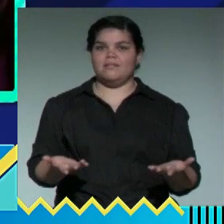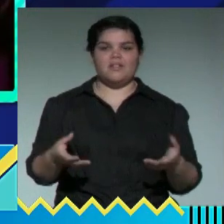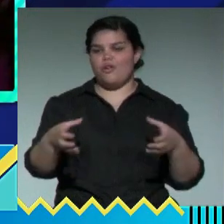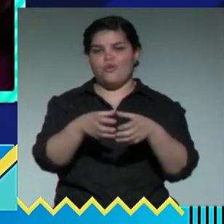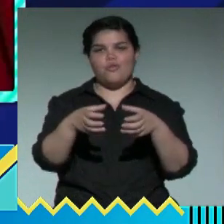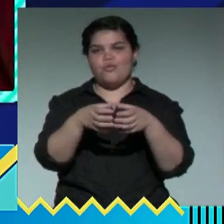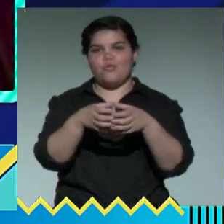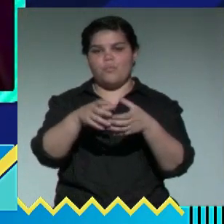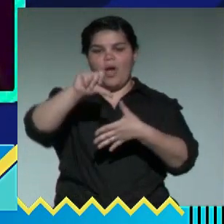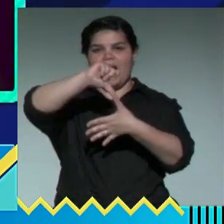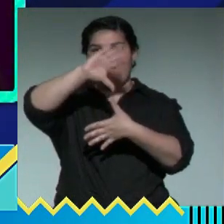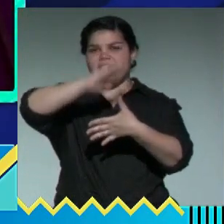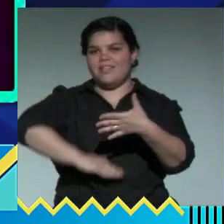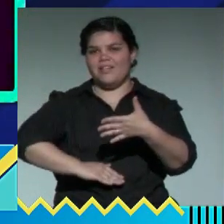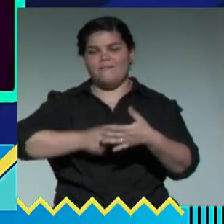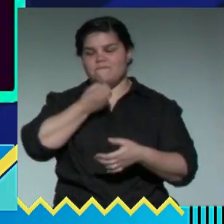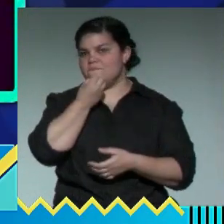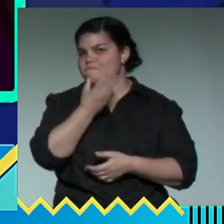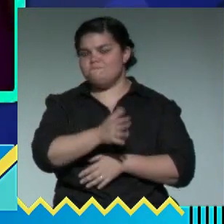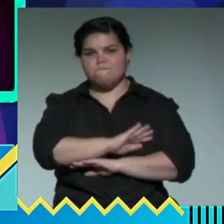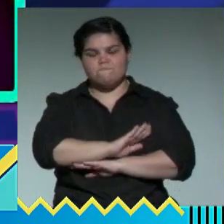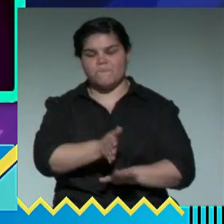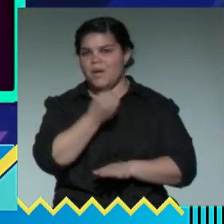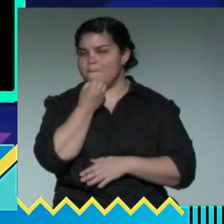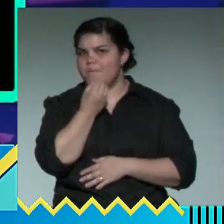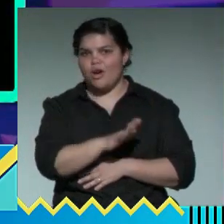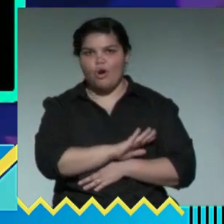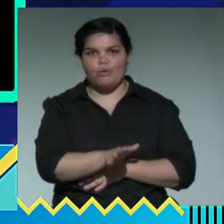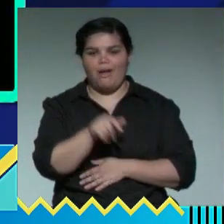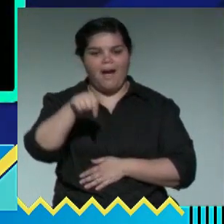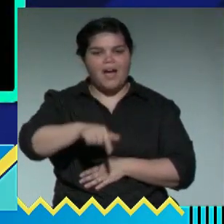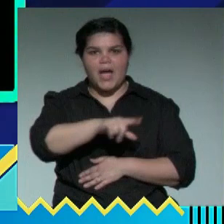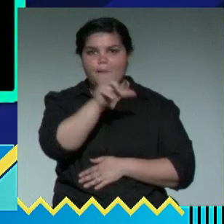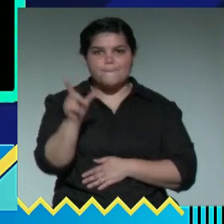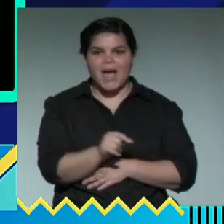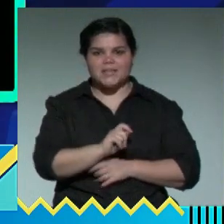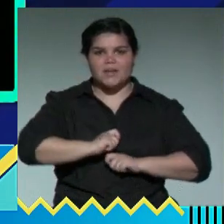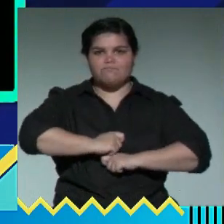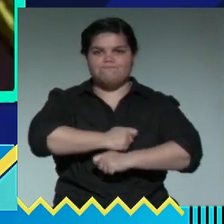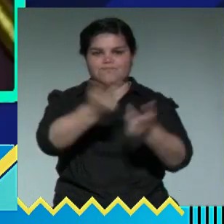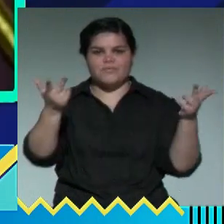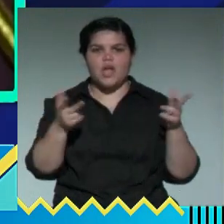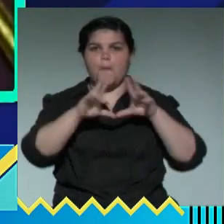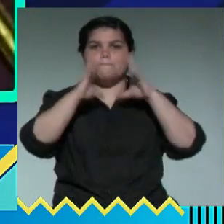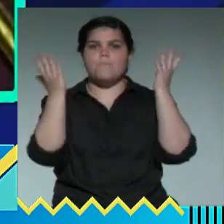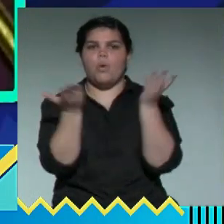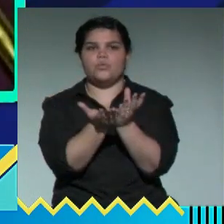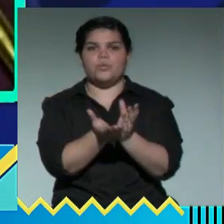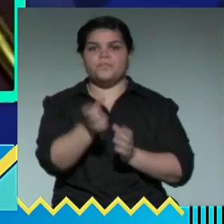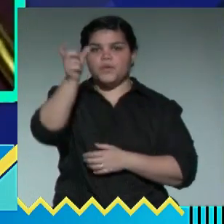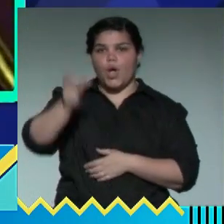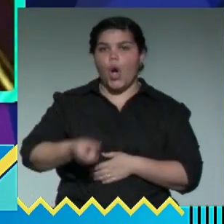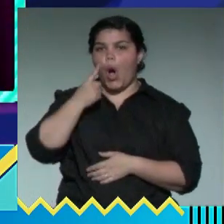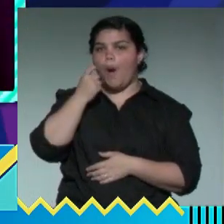de Latinoamérica, Soda Stereo, como lo mejor que ha salido de nuestro país para el mundo. Cerati el mejor